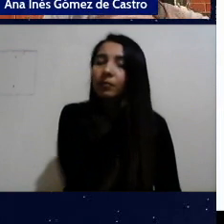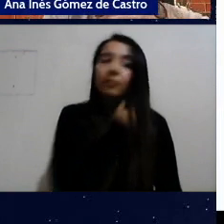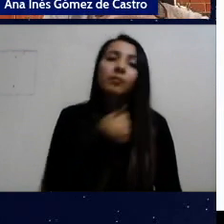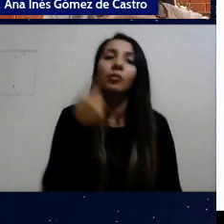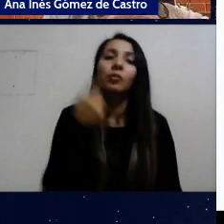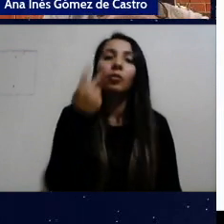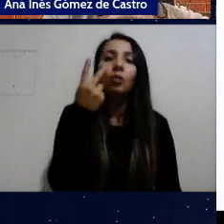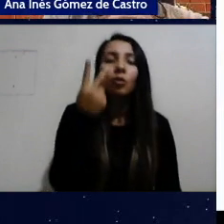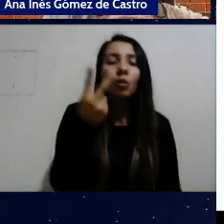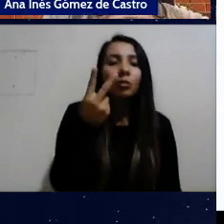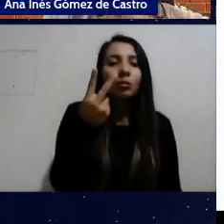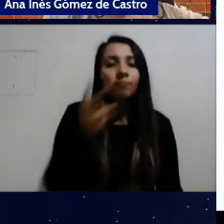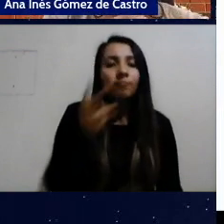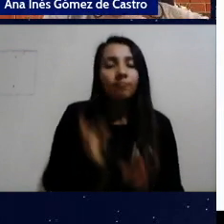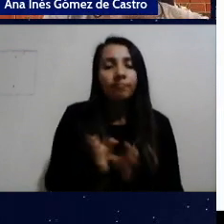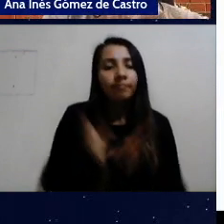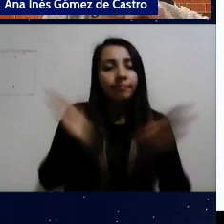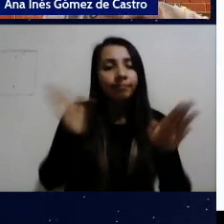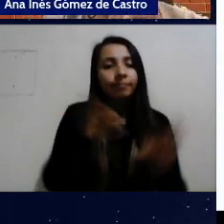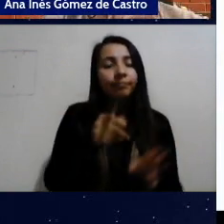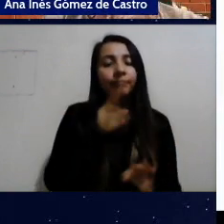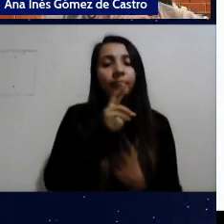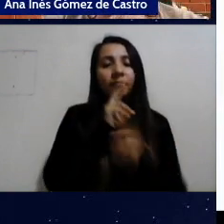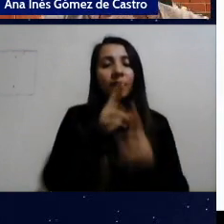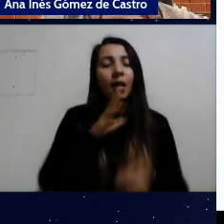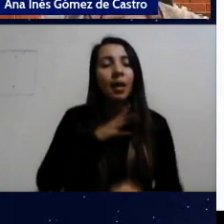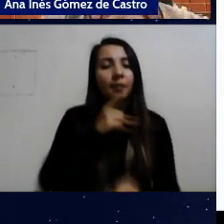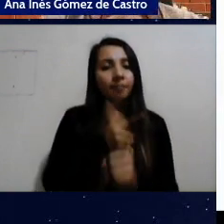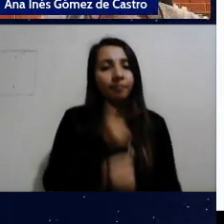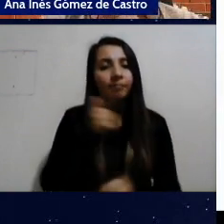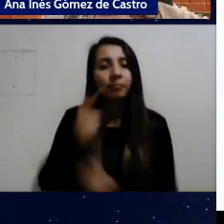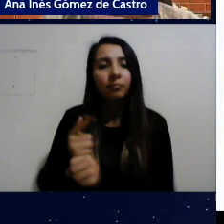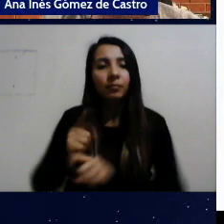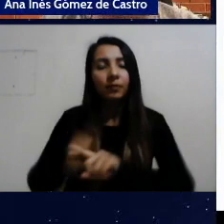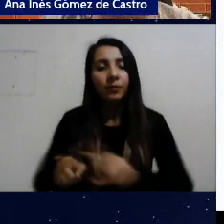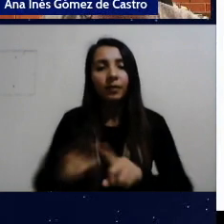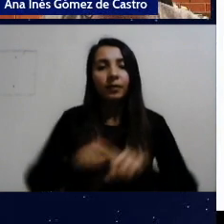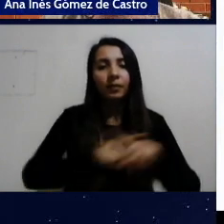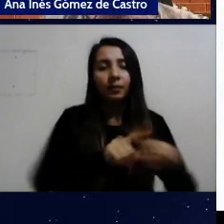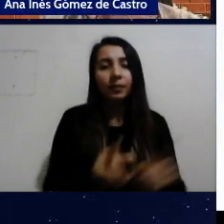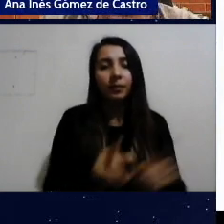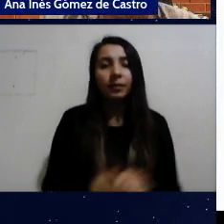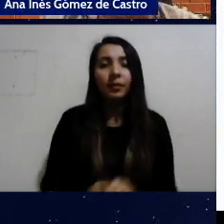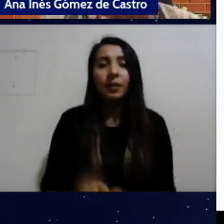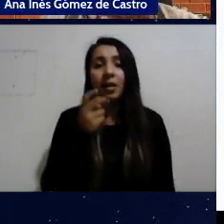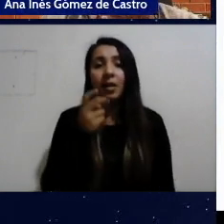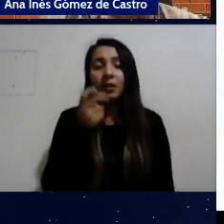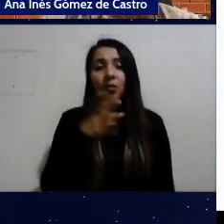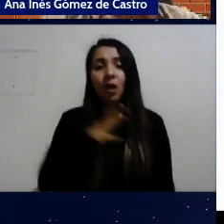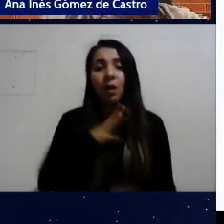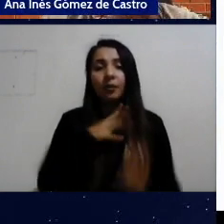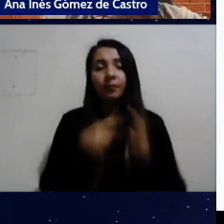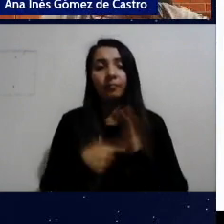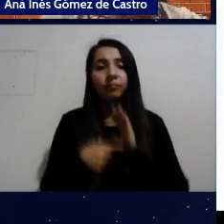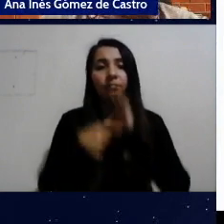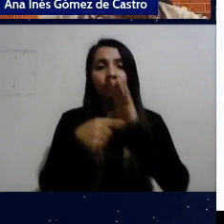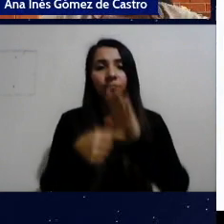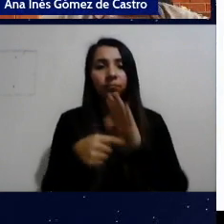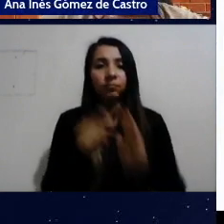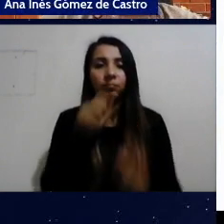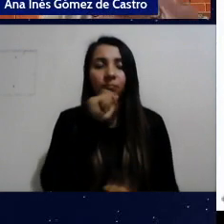Estas dos rutas producen resultados diferentes en términos de los aminoácidos proteogénicos. Y esto